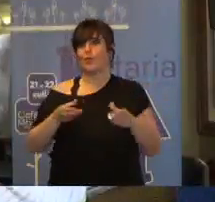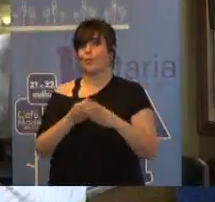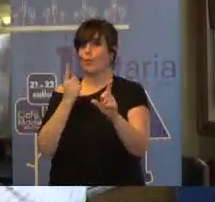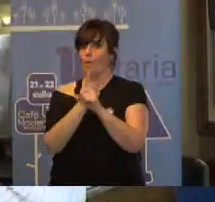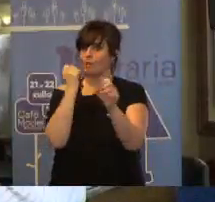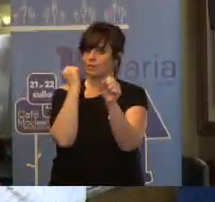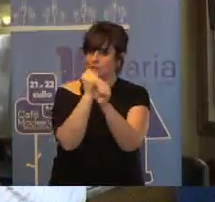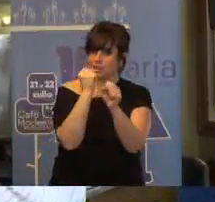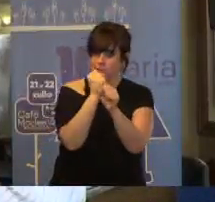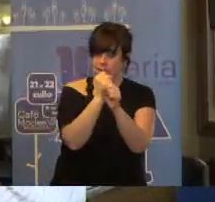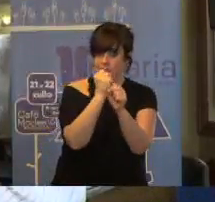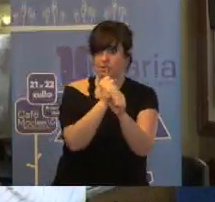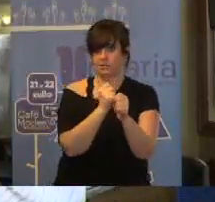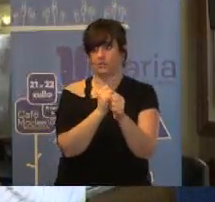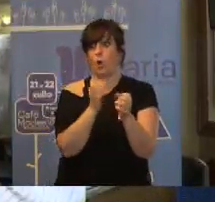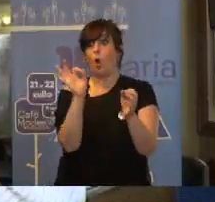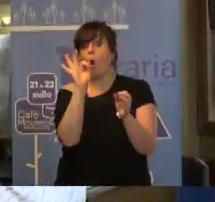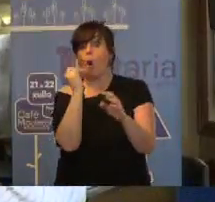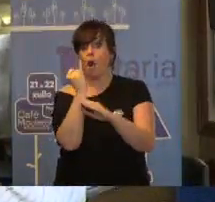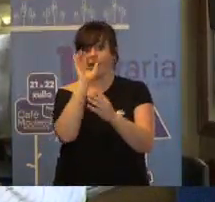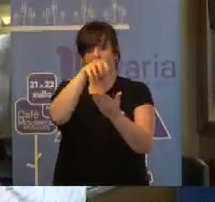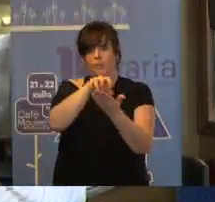nin siquiera están nas institucións.